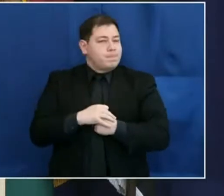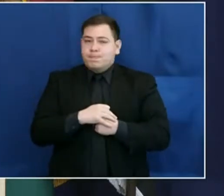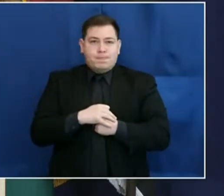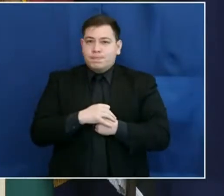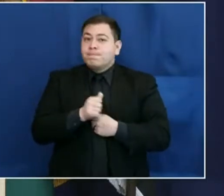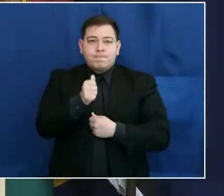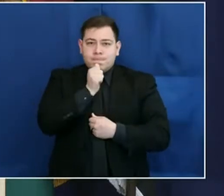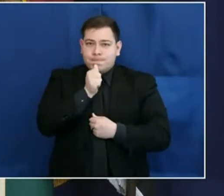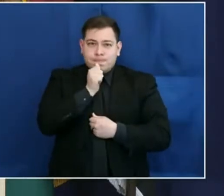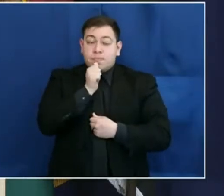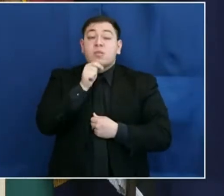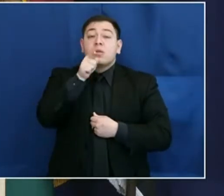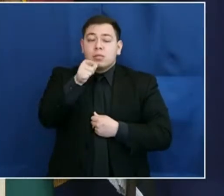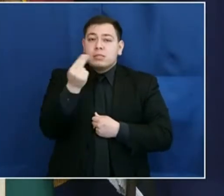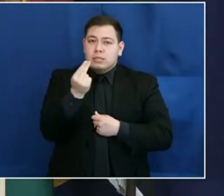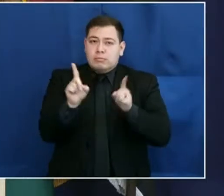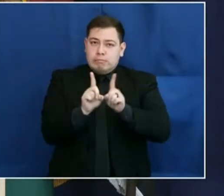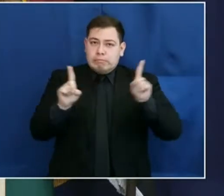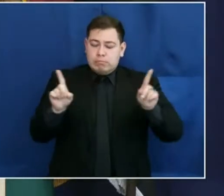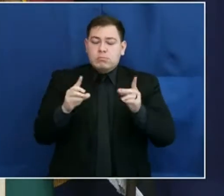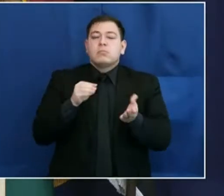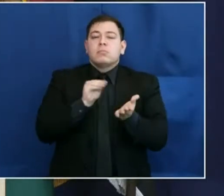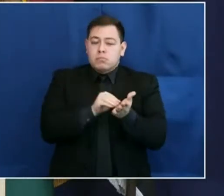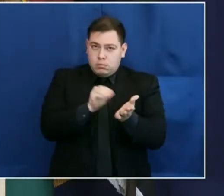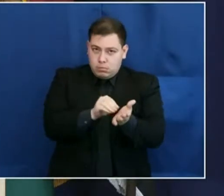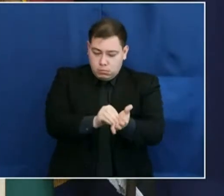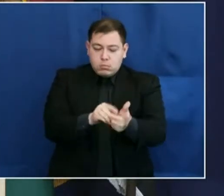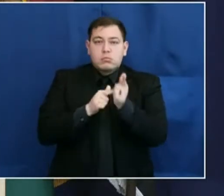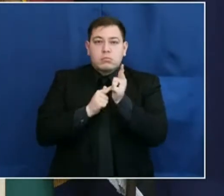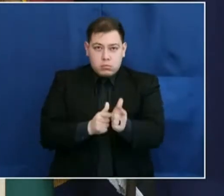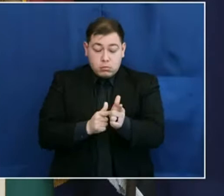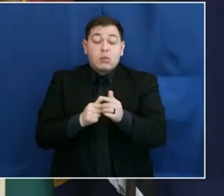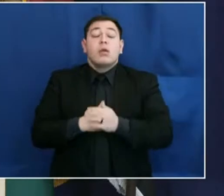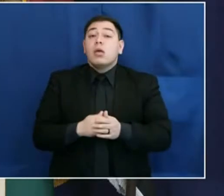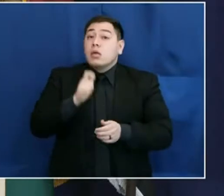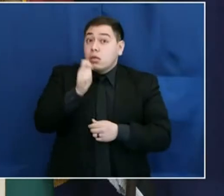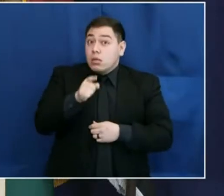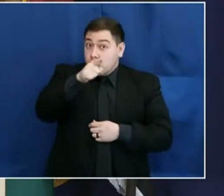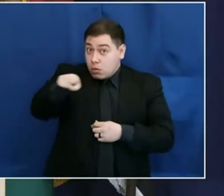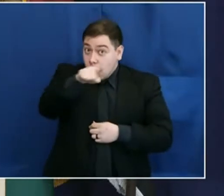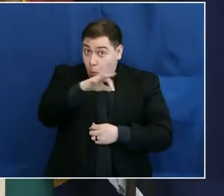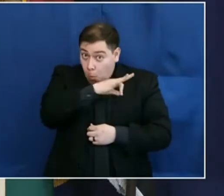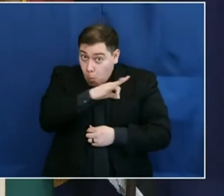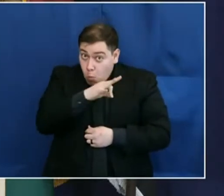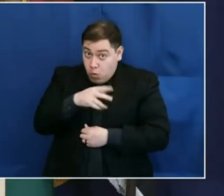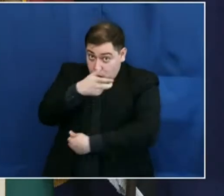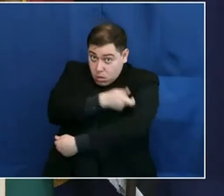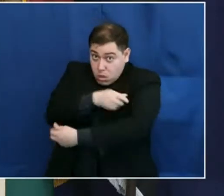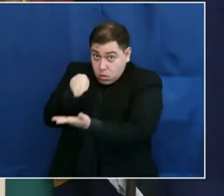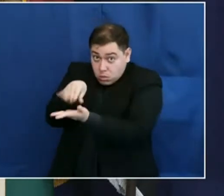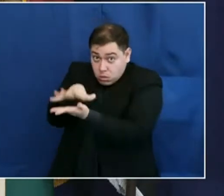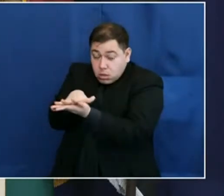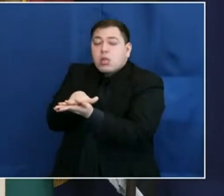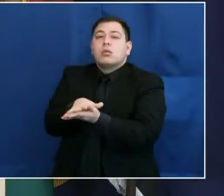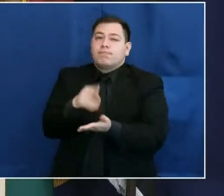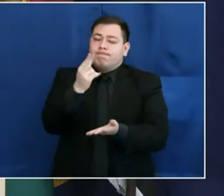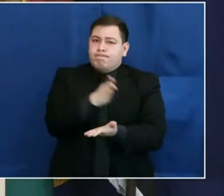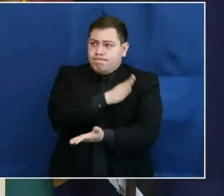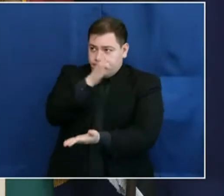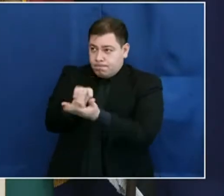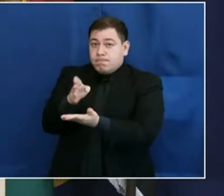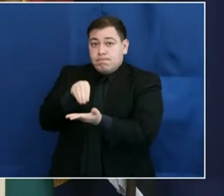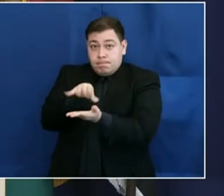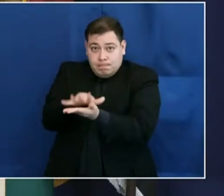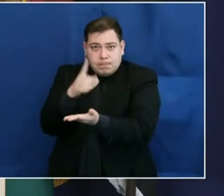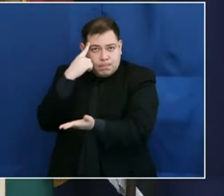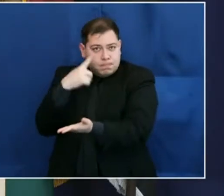Y es importante, pues, lavarse las manos frecuentes y cuando les toque su turno que se vacunen. En realidad no cambia mucho la situación, más de que